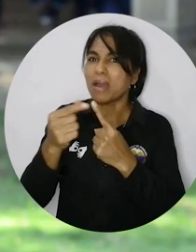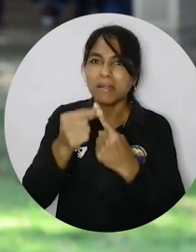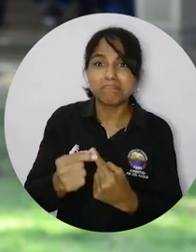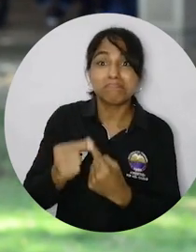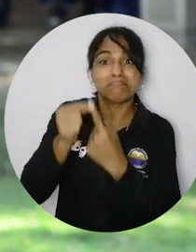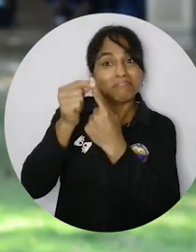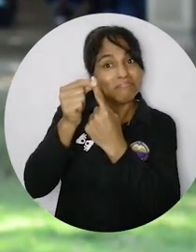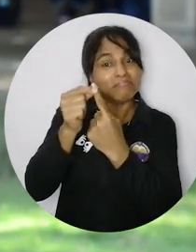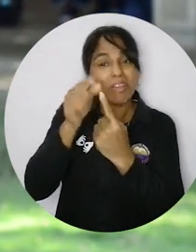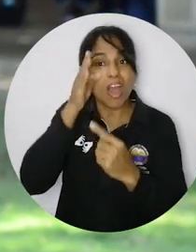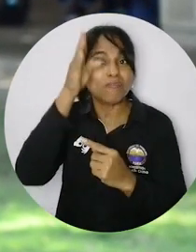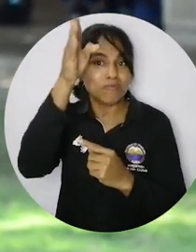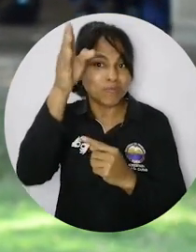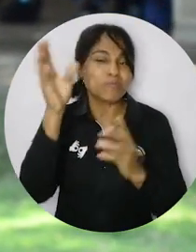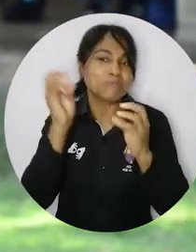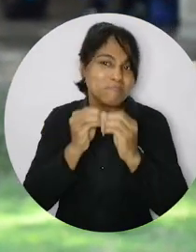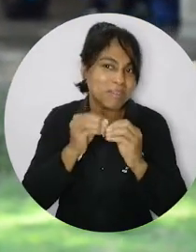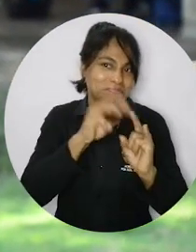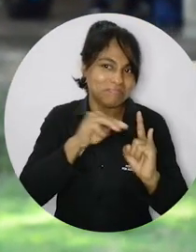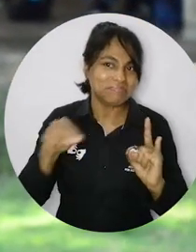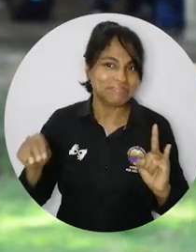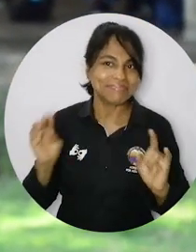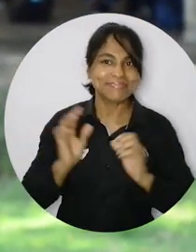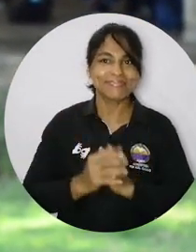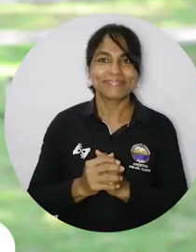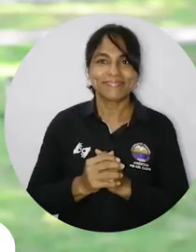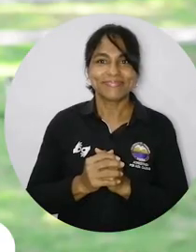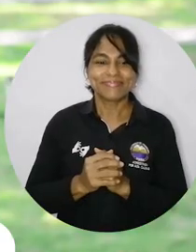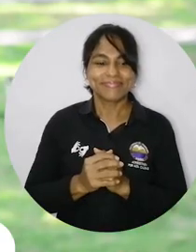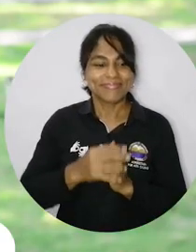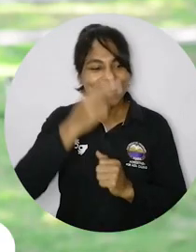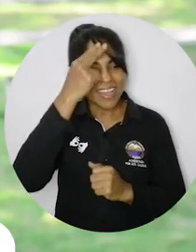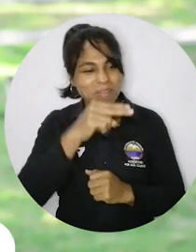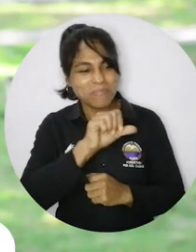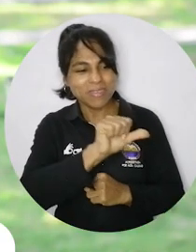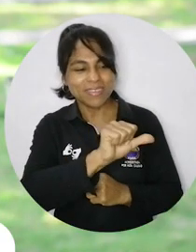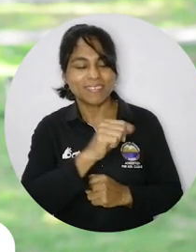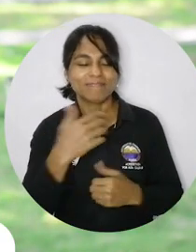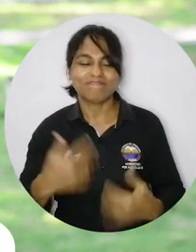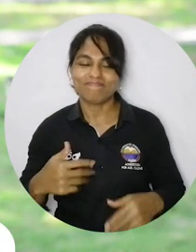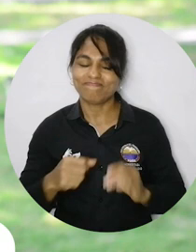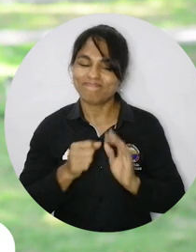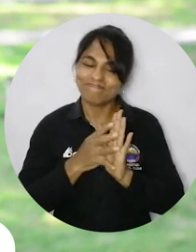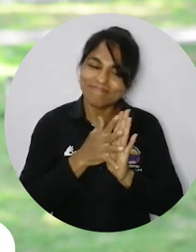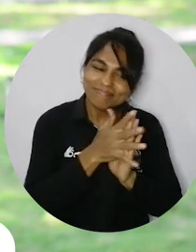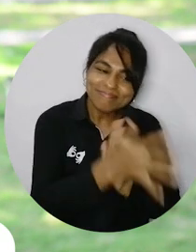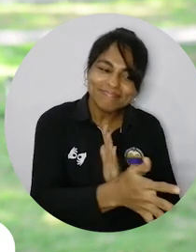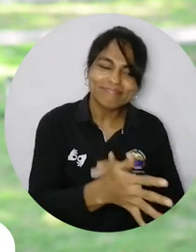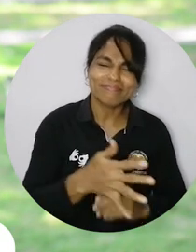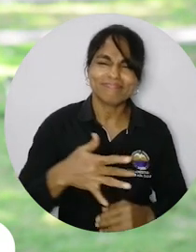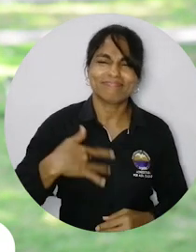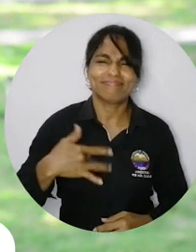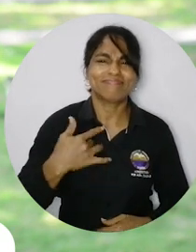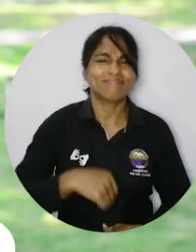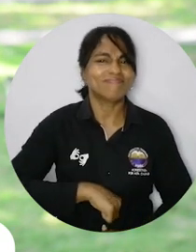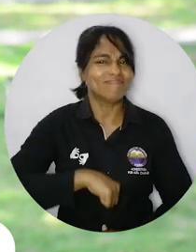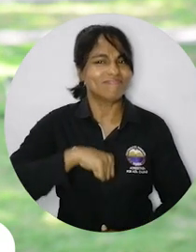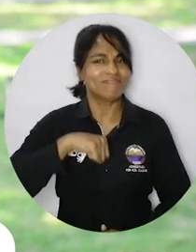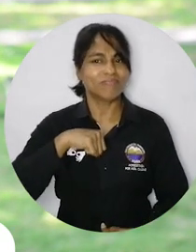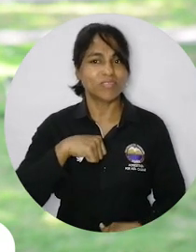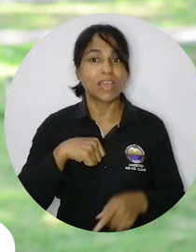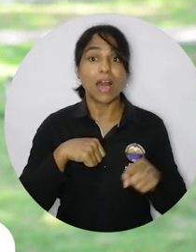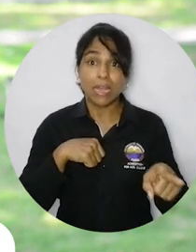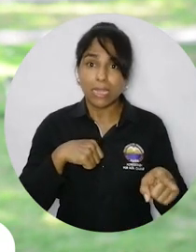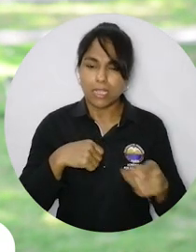aquí en una especialización a futuro con la Universidad del magdaleno quiero decirle a mi hija que siento orgullosa de ella porque